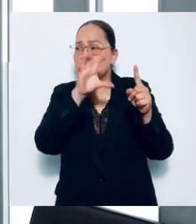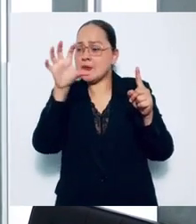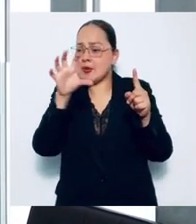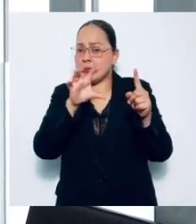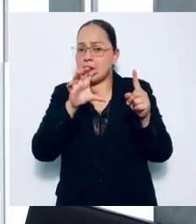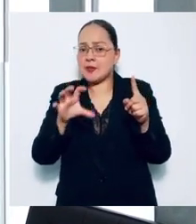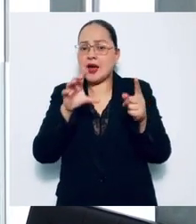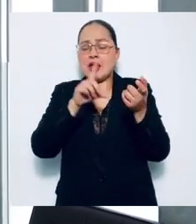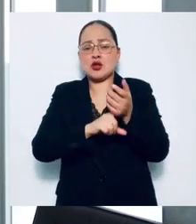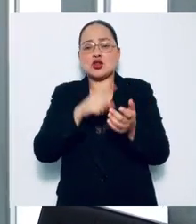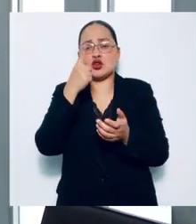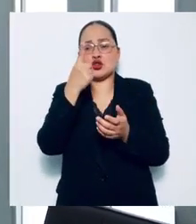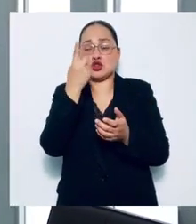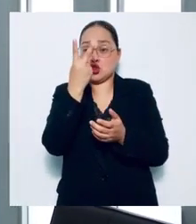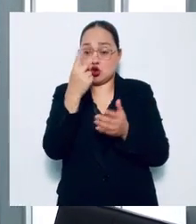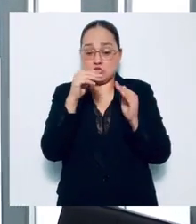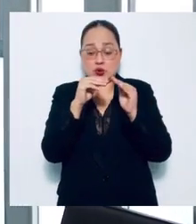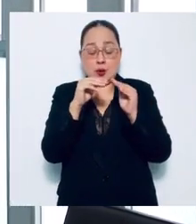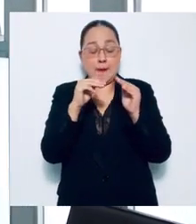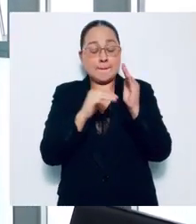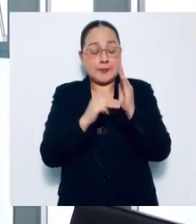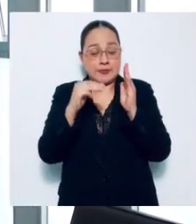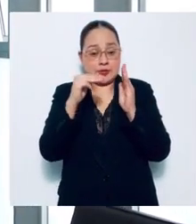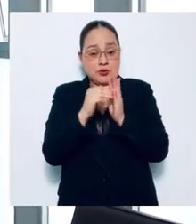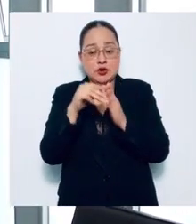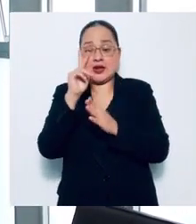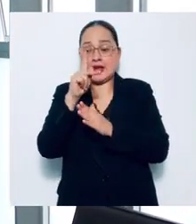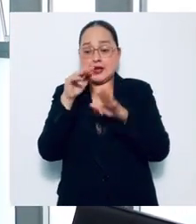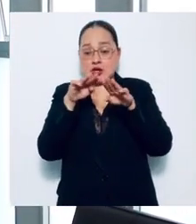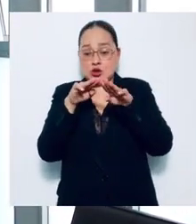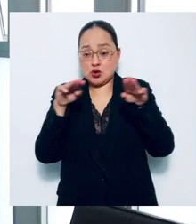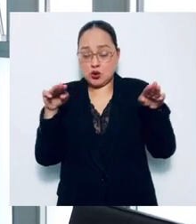nuestros 2 millones de kilómetros cuadrados.